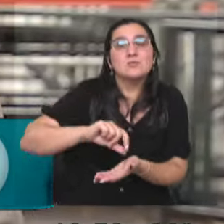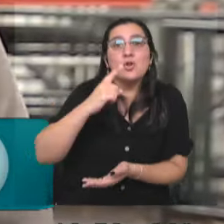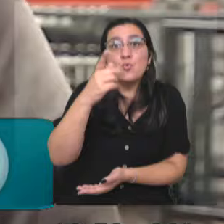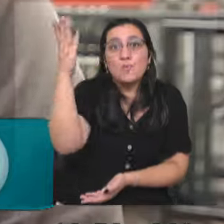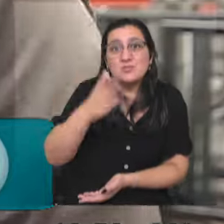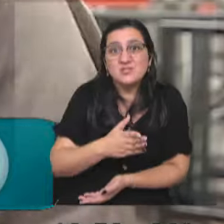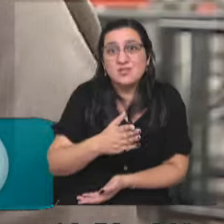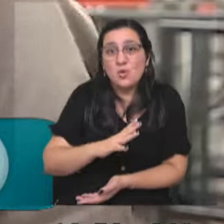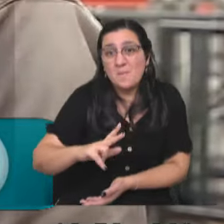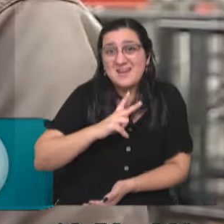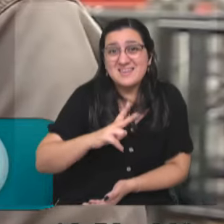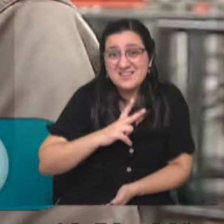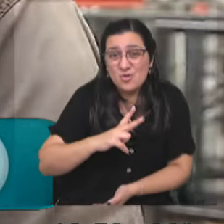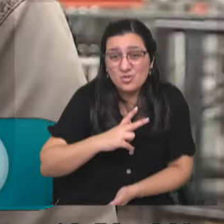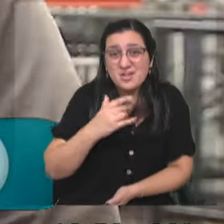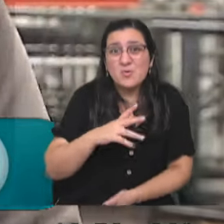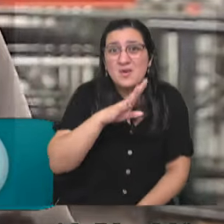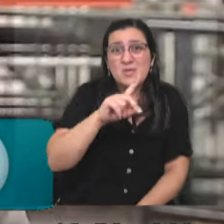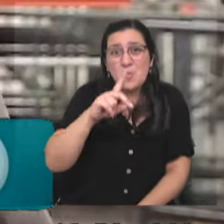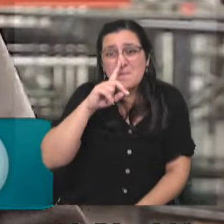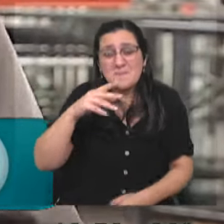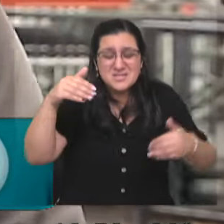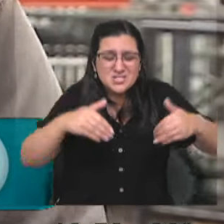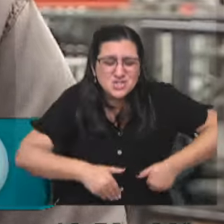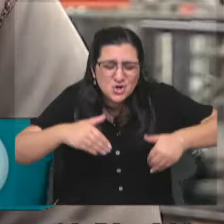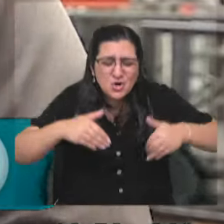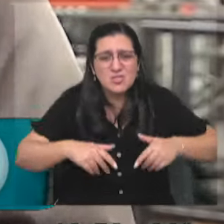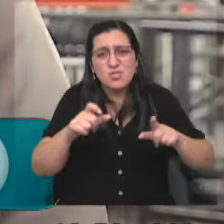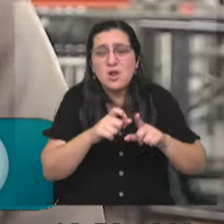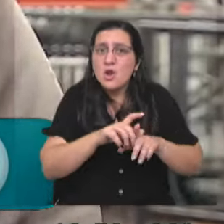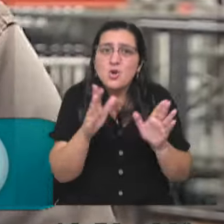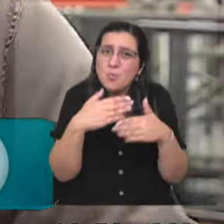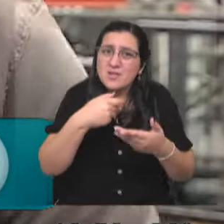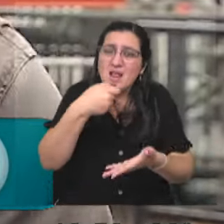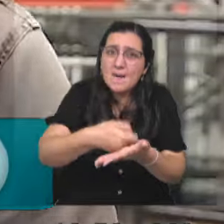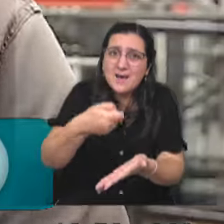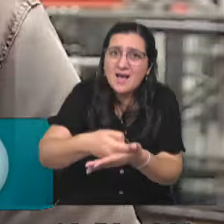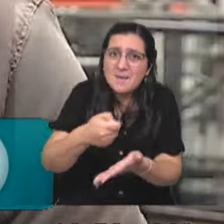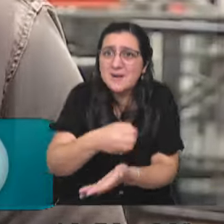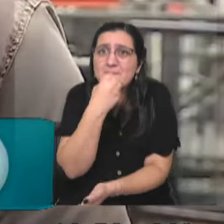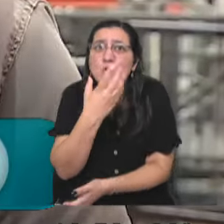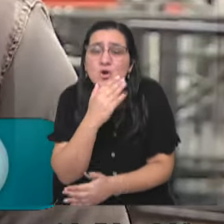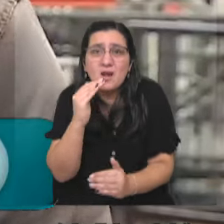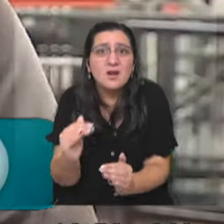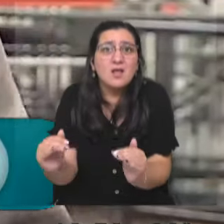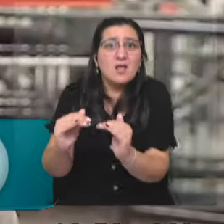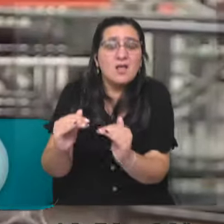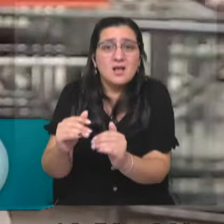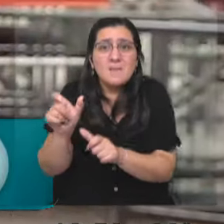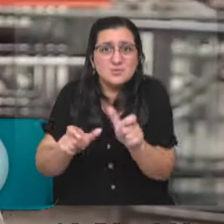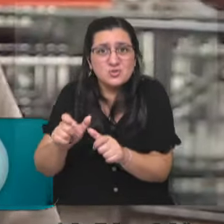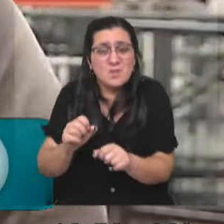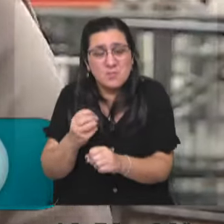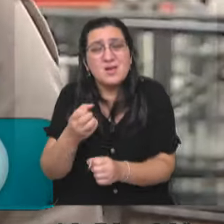tiene 40.000 millones de dólares, ¿no pueden hacer un aporte de justicia social para mejorar la convivencia colectiva? Porque